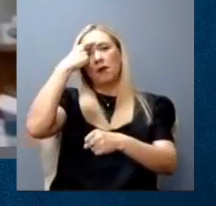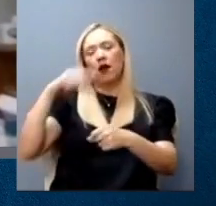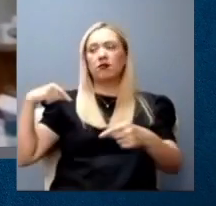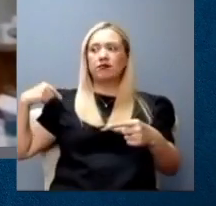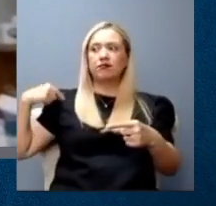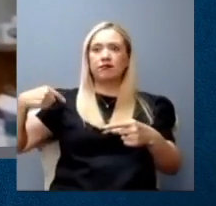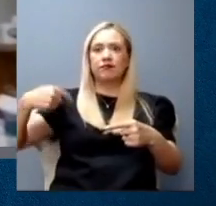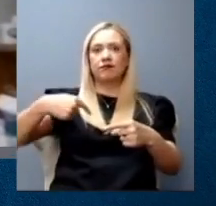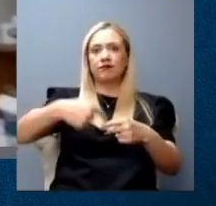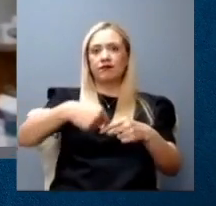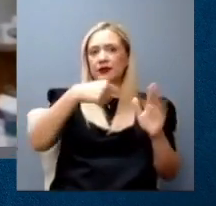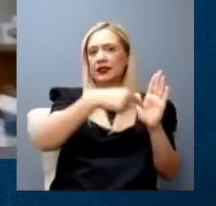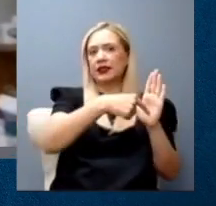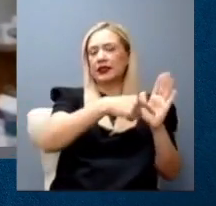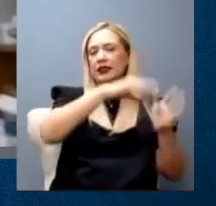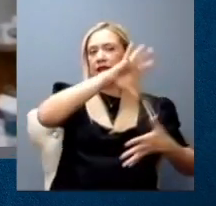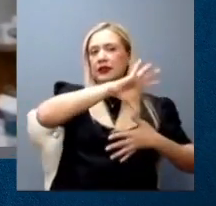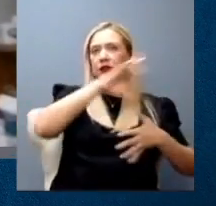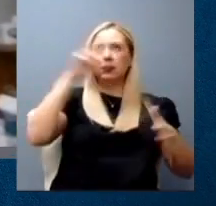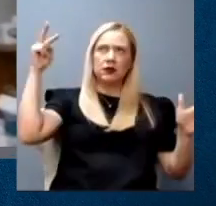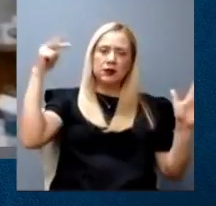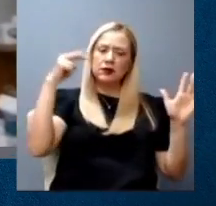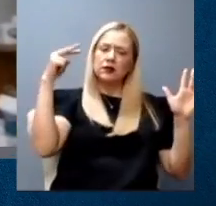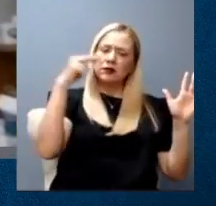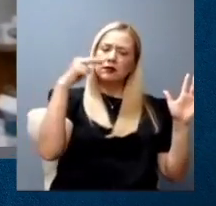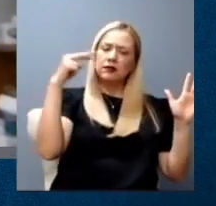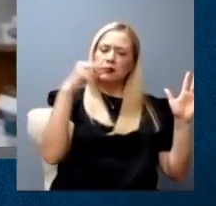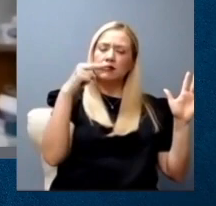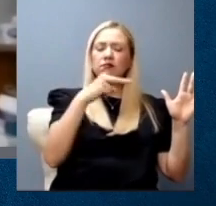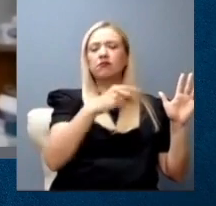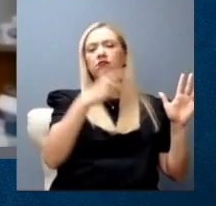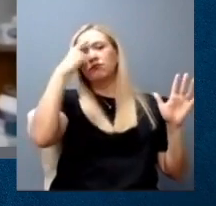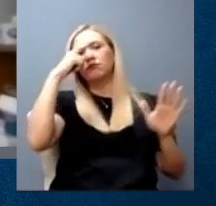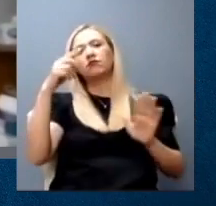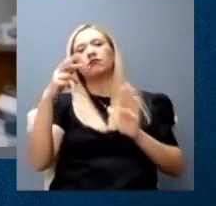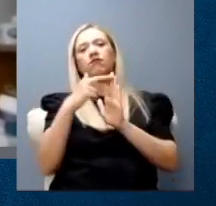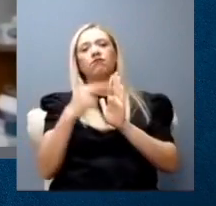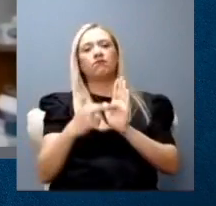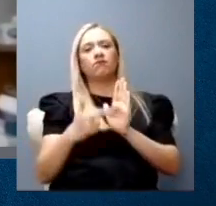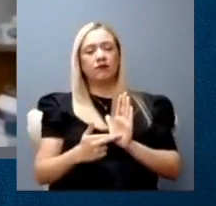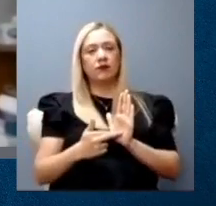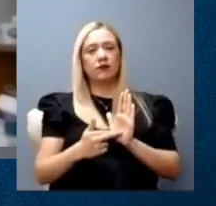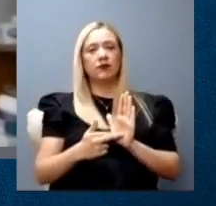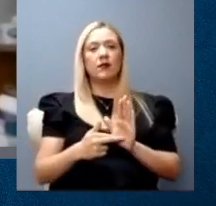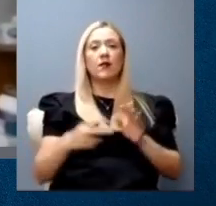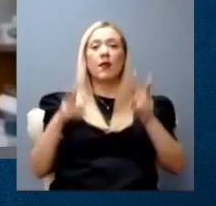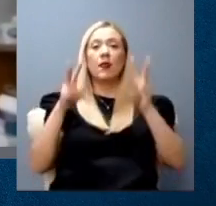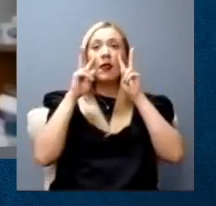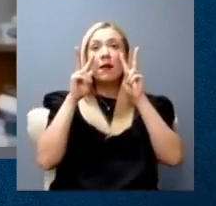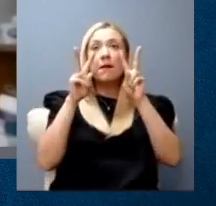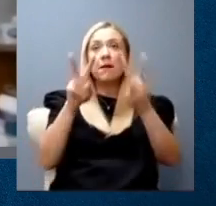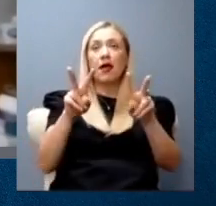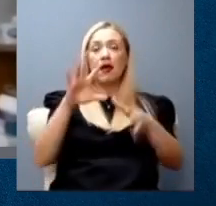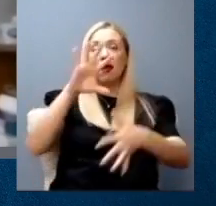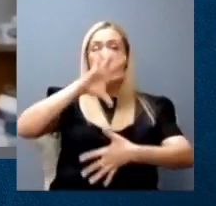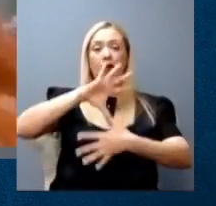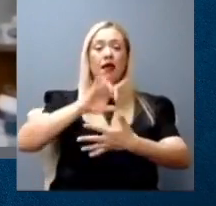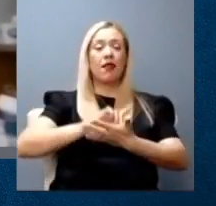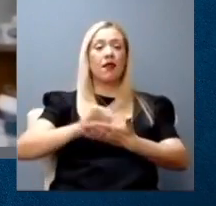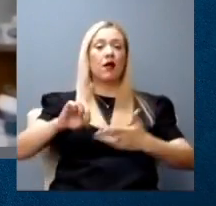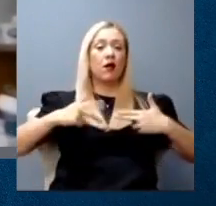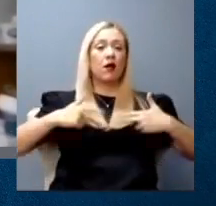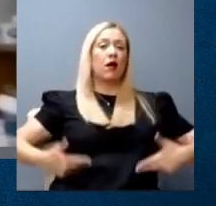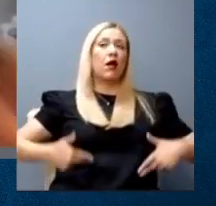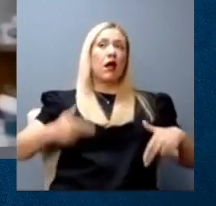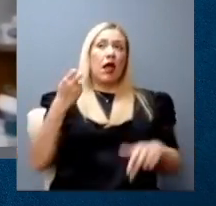saliendo del sistema interamericano, etc. Entonces, el mirar al sistema interamericano de derechos humanos es